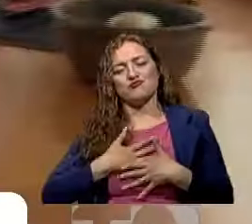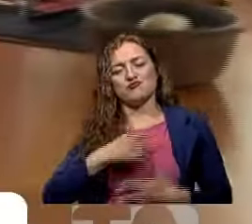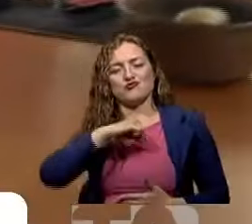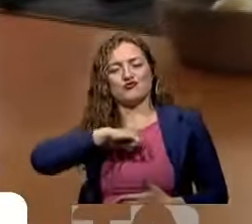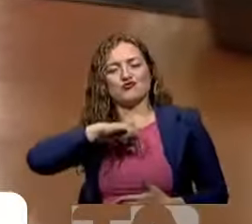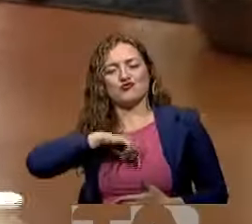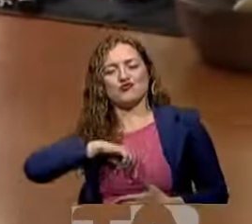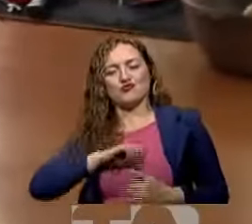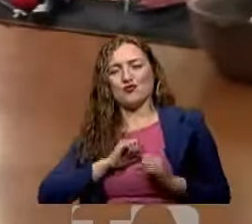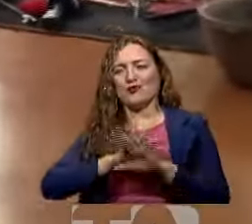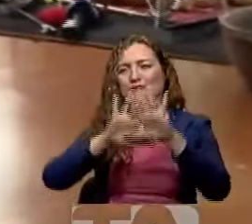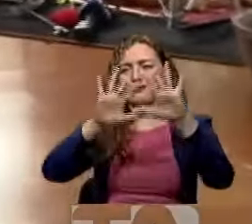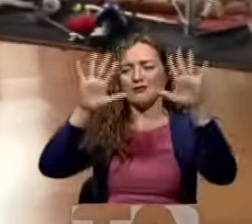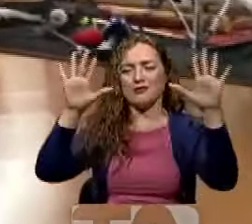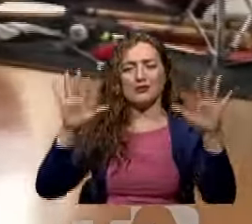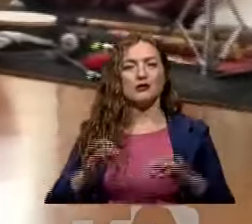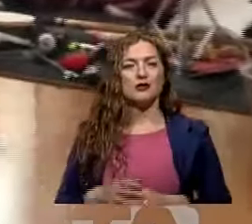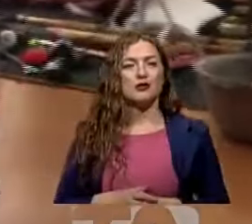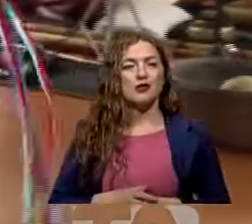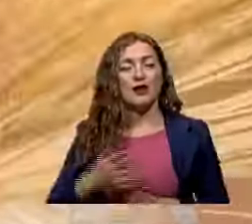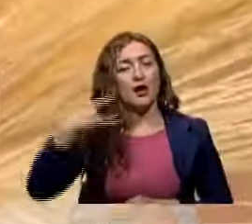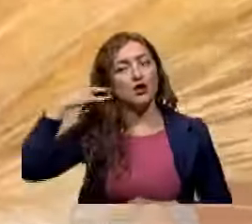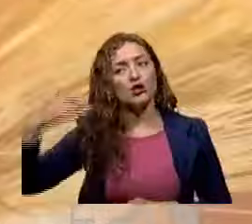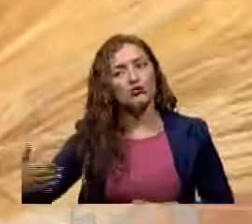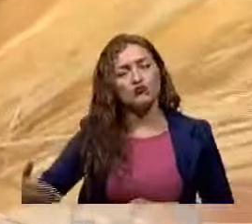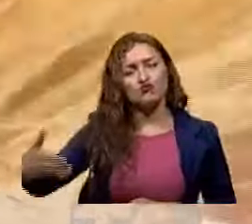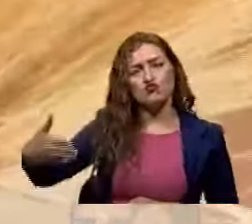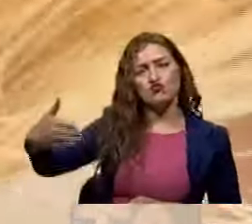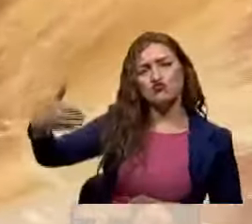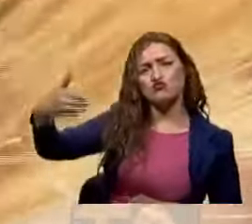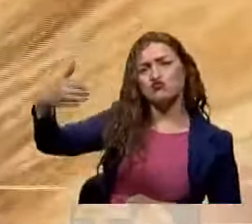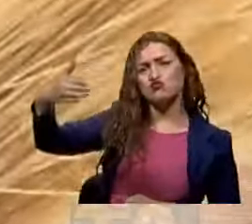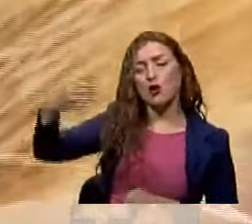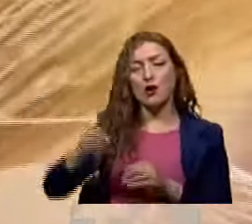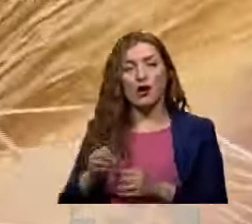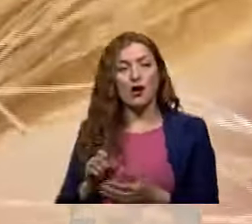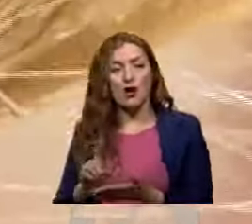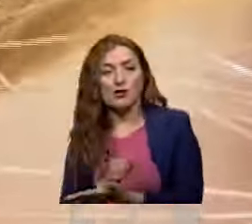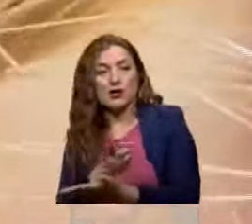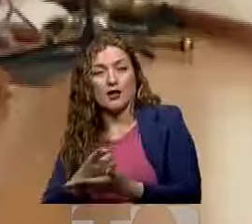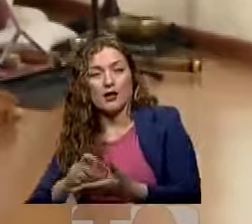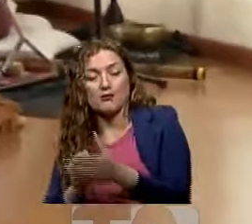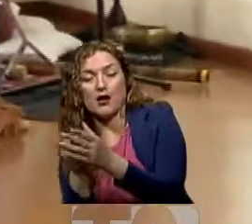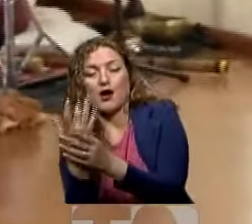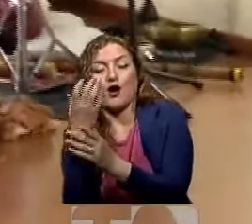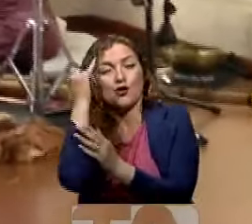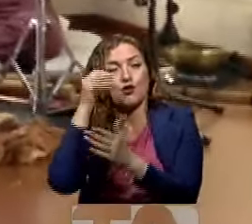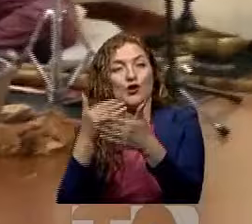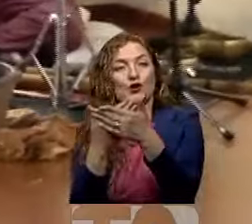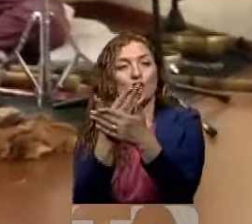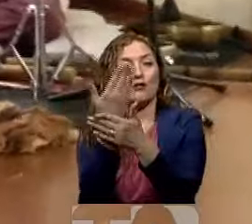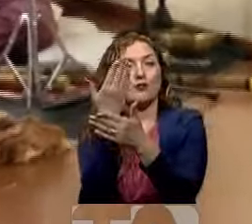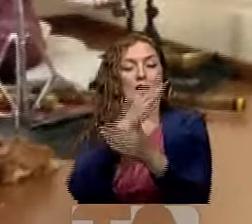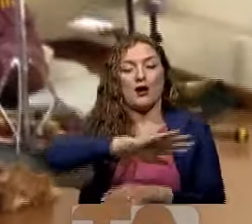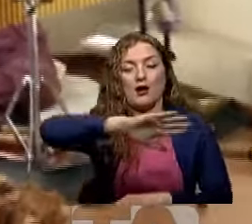conciencia. Susana empezó desde muy pequeña en el mundo del arte. Llegó a crear la innovadora danza Butó de los Andes. Asimismo,